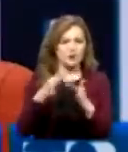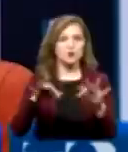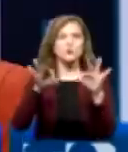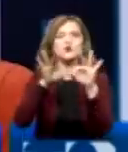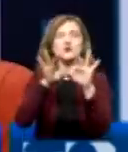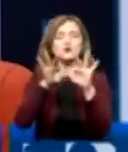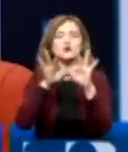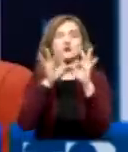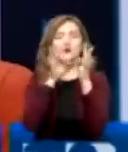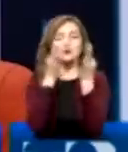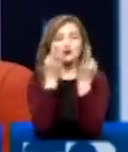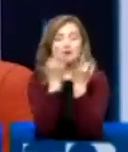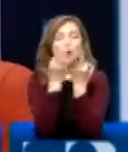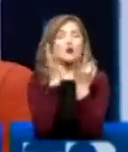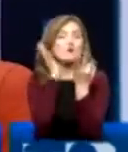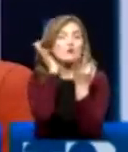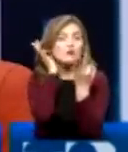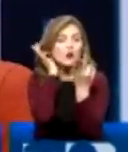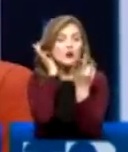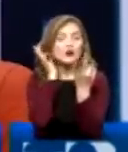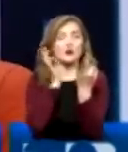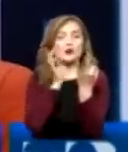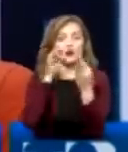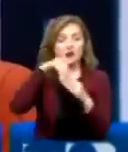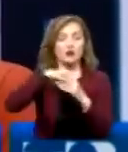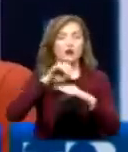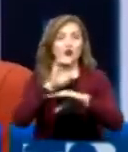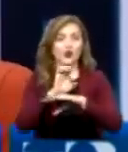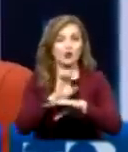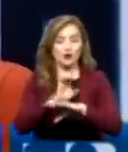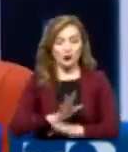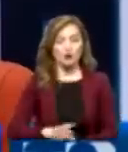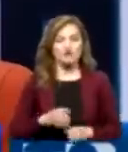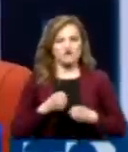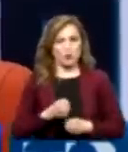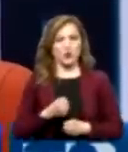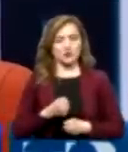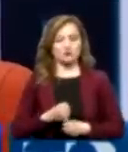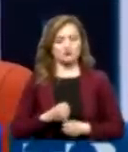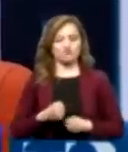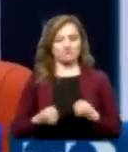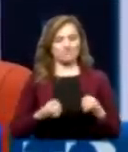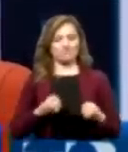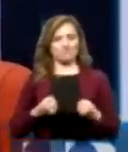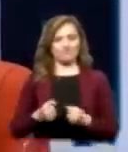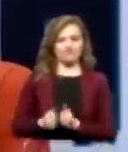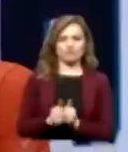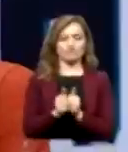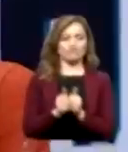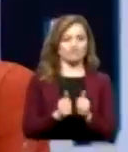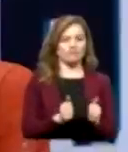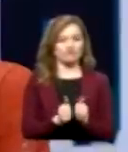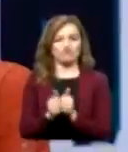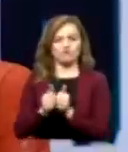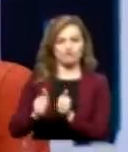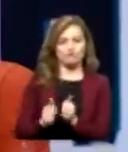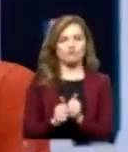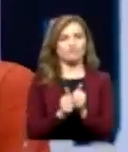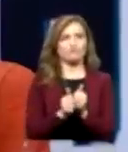de este país nos empoderáramos y comenzáramos a unirnos, a realizar este sentido sororo de